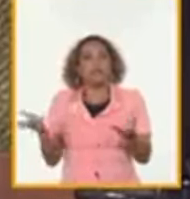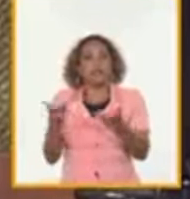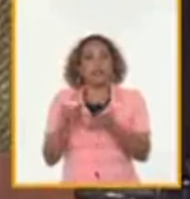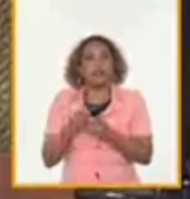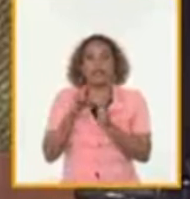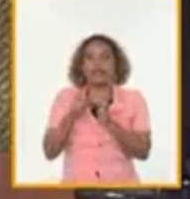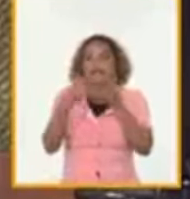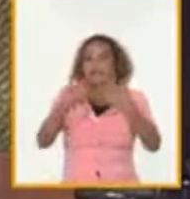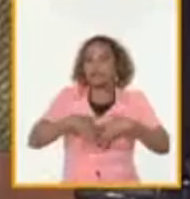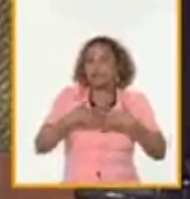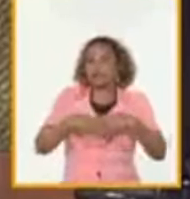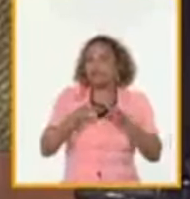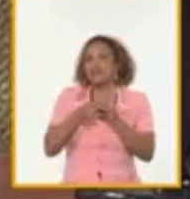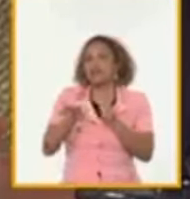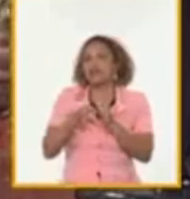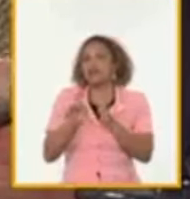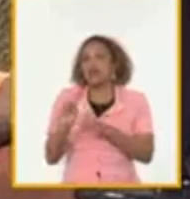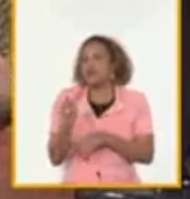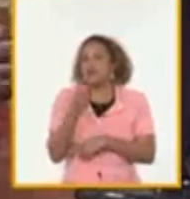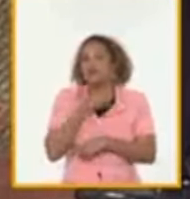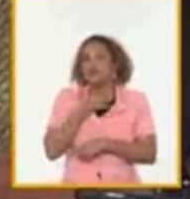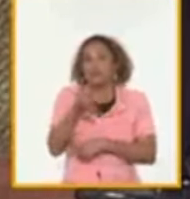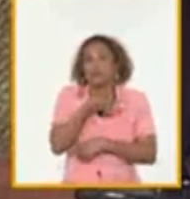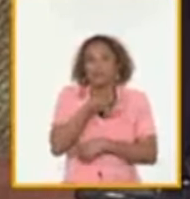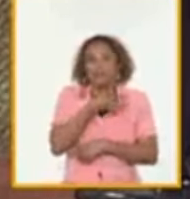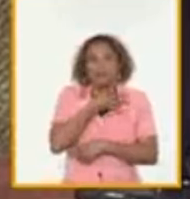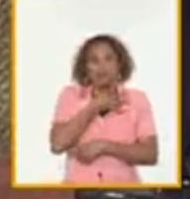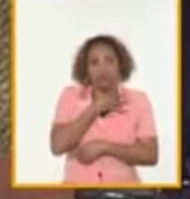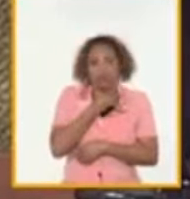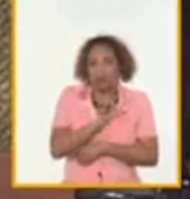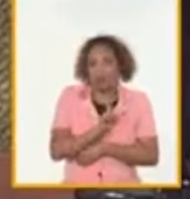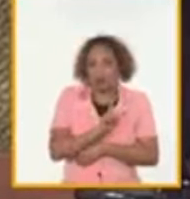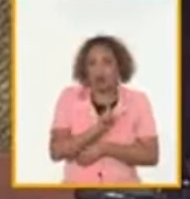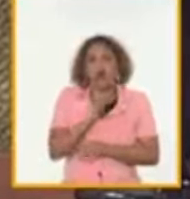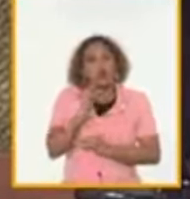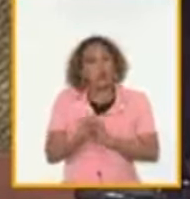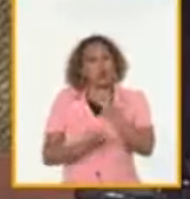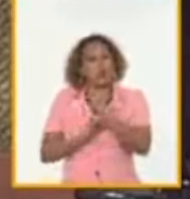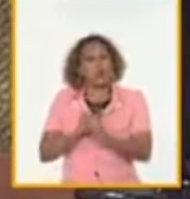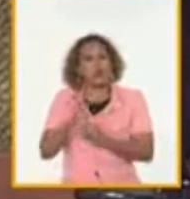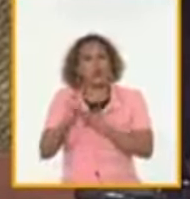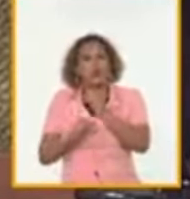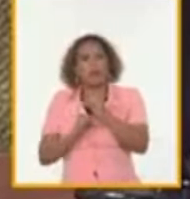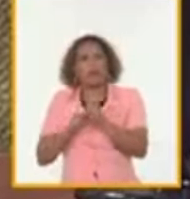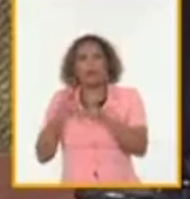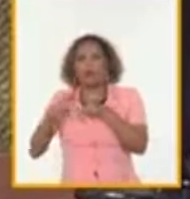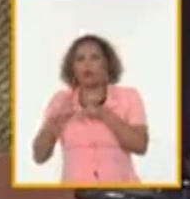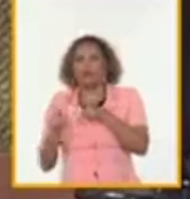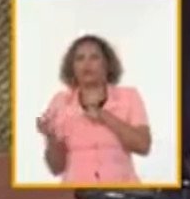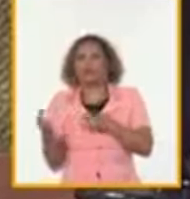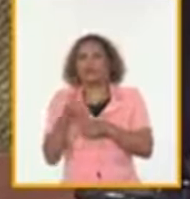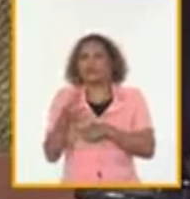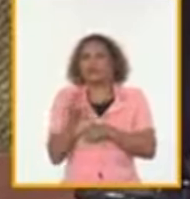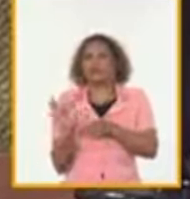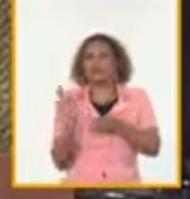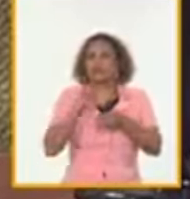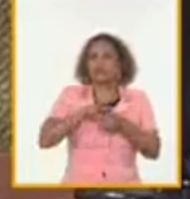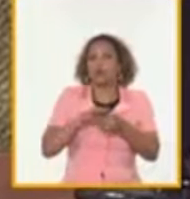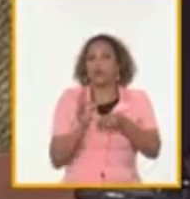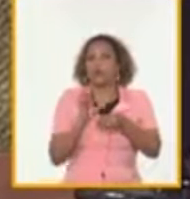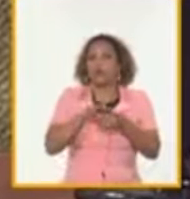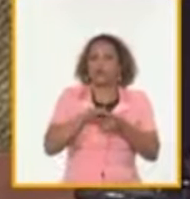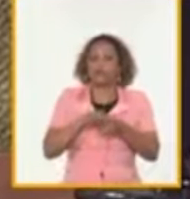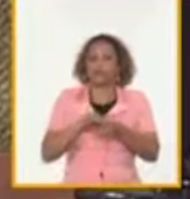arroz no solo solo en encrucijada sino también ir incorporando el resto de los municipios de la provincia a este